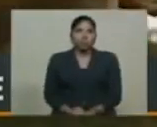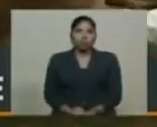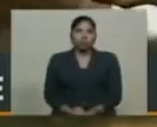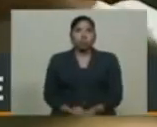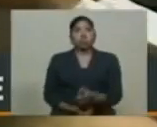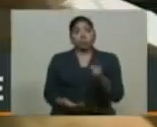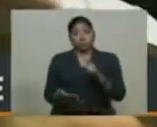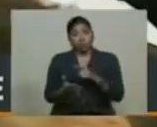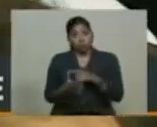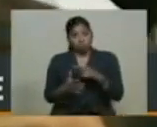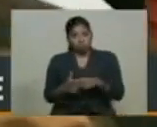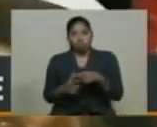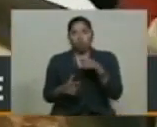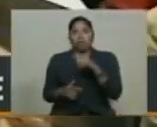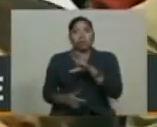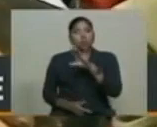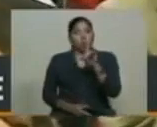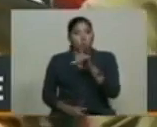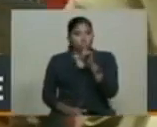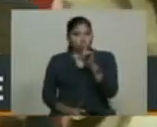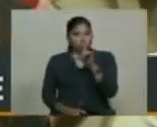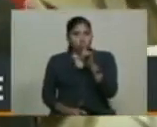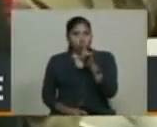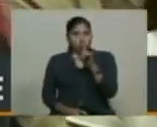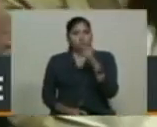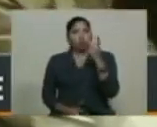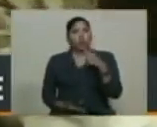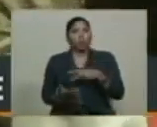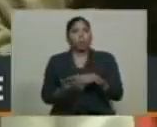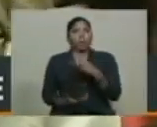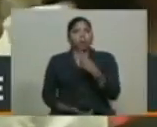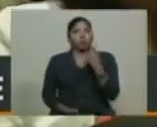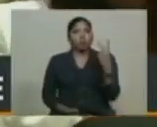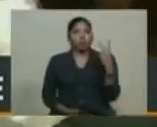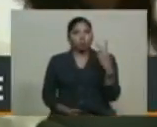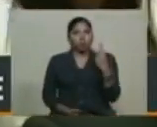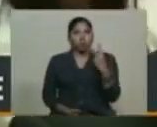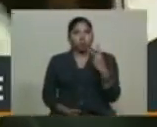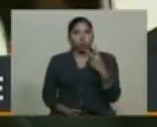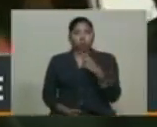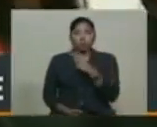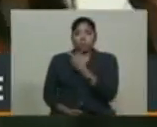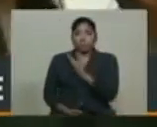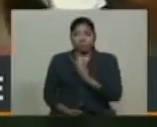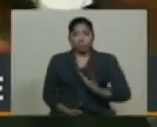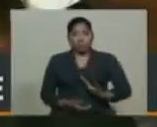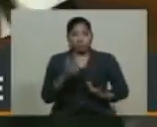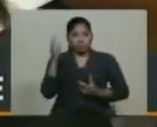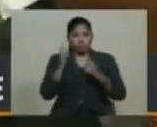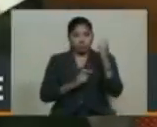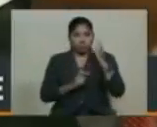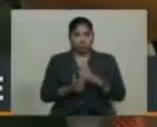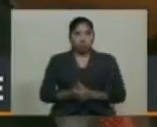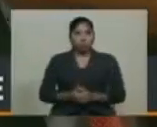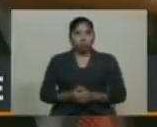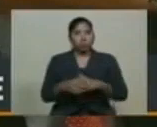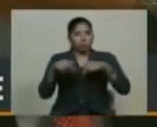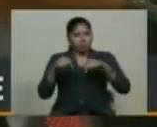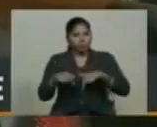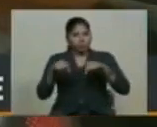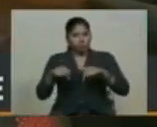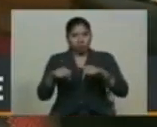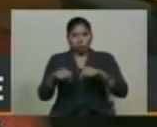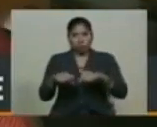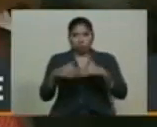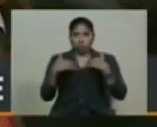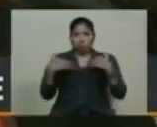Precisamente un 5 de julio, pero de 2012, el presidente Hugo Chávez Frías estuvo aquí en este recinto